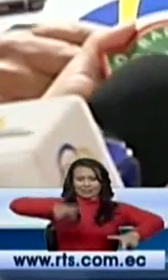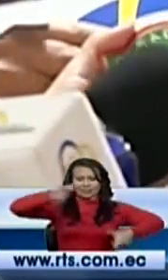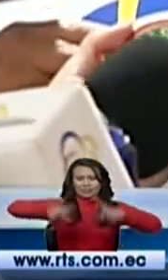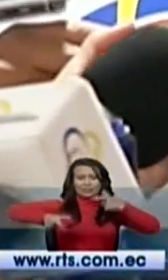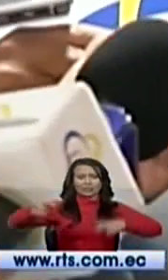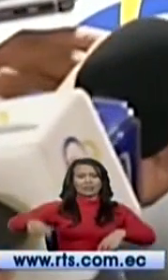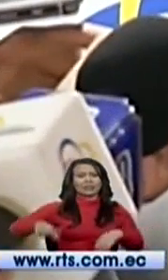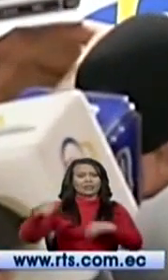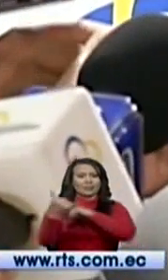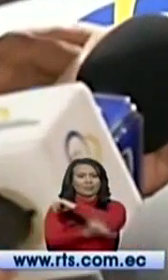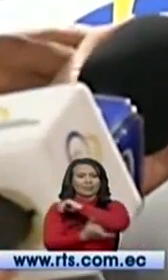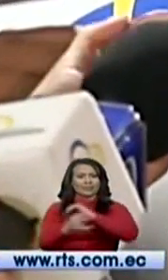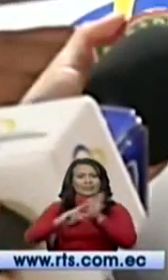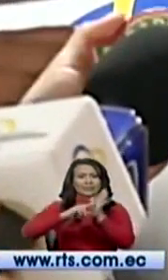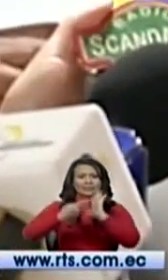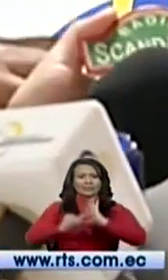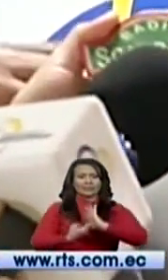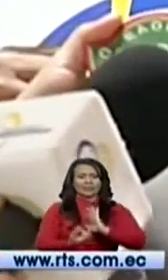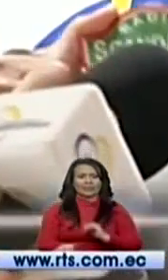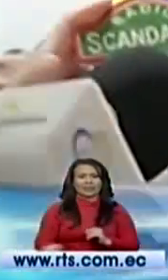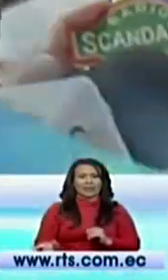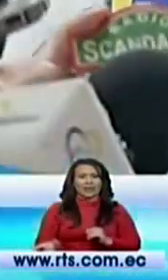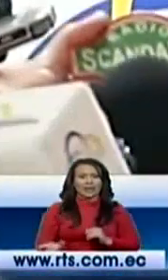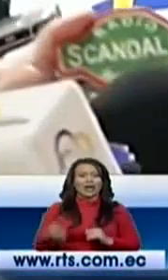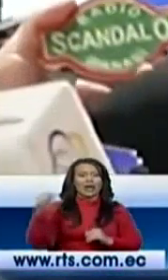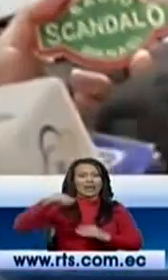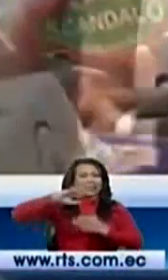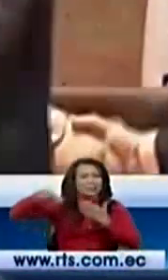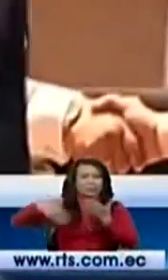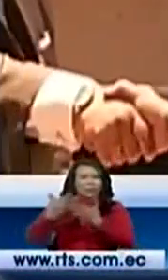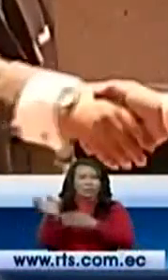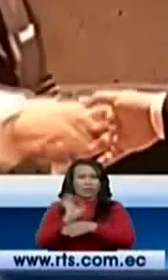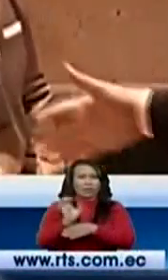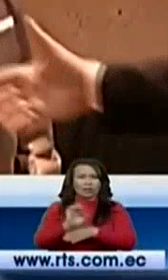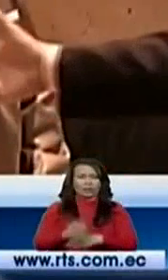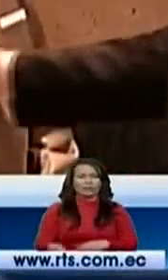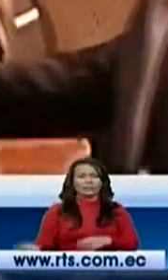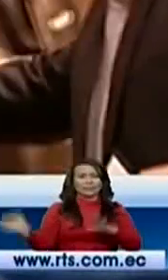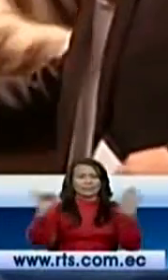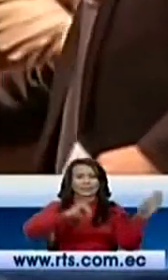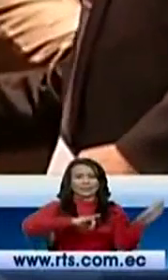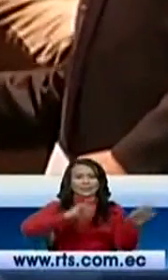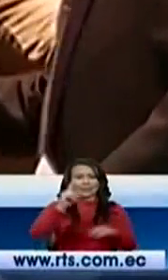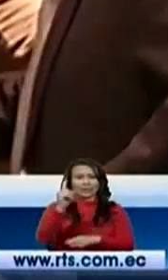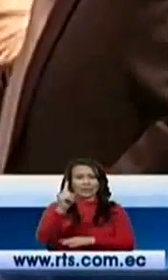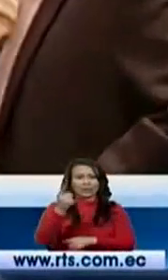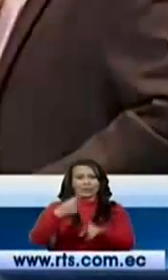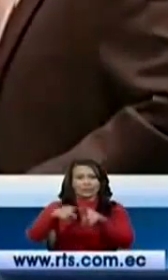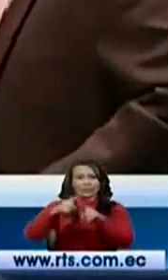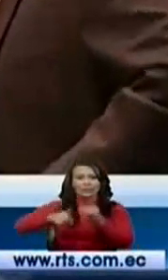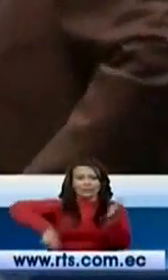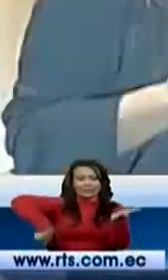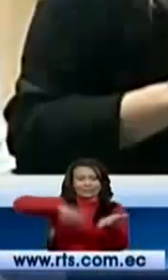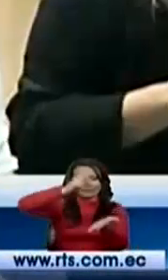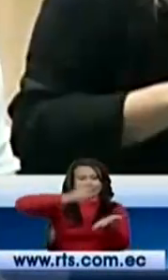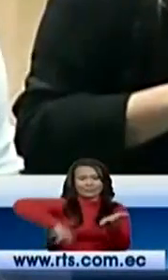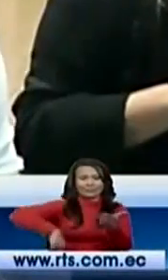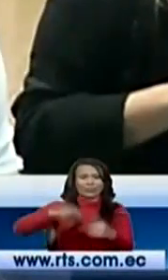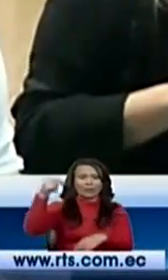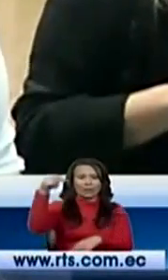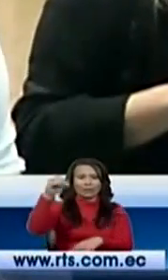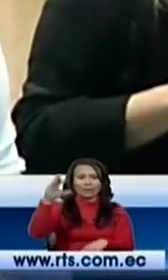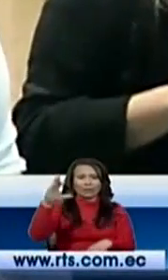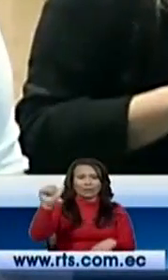el 25% de la carga procesal a nivel nacional. 61 notarios que tienen varios meses en funciones también